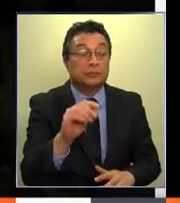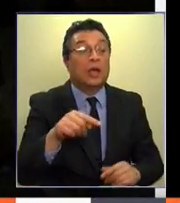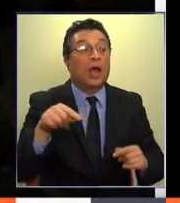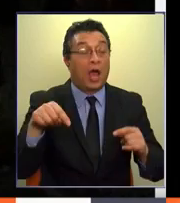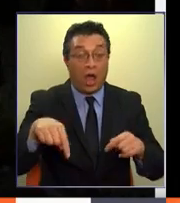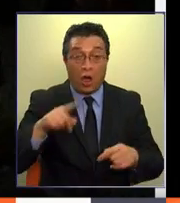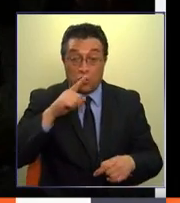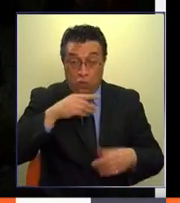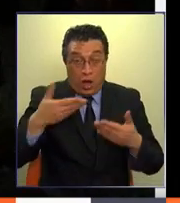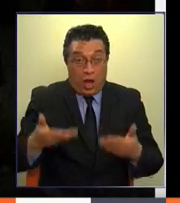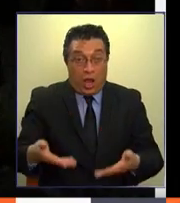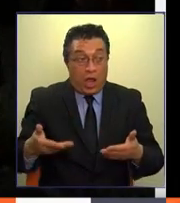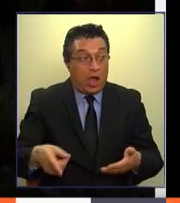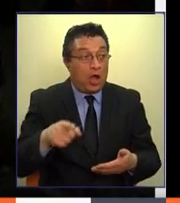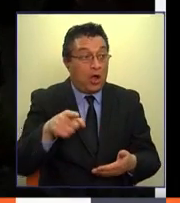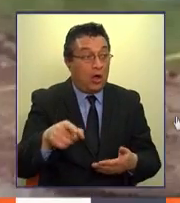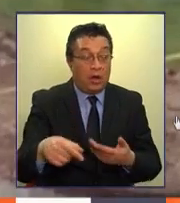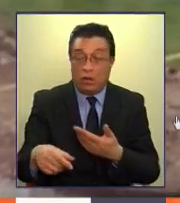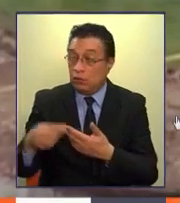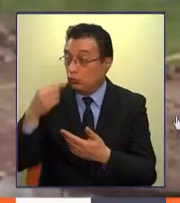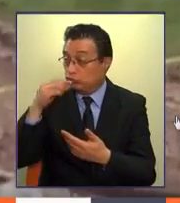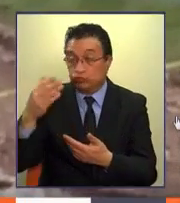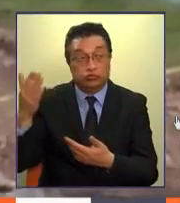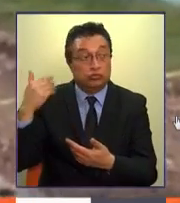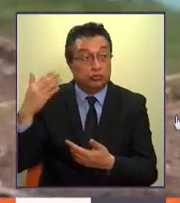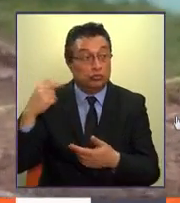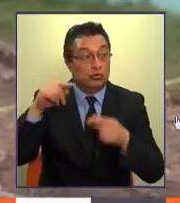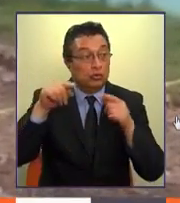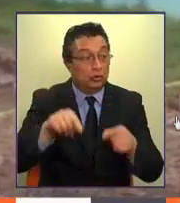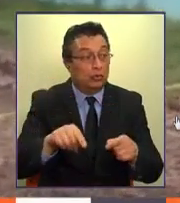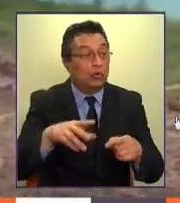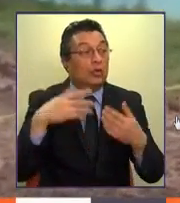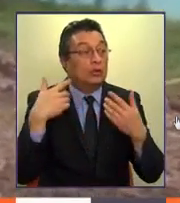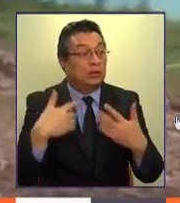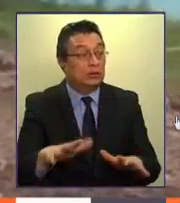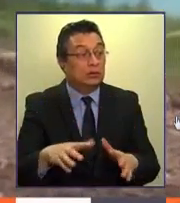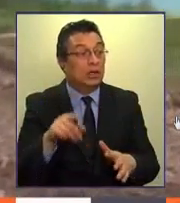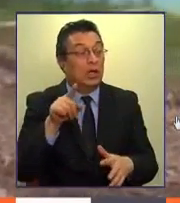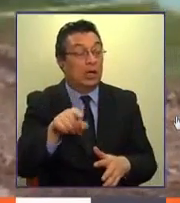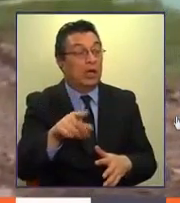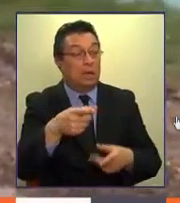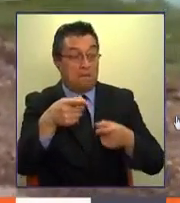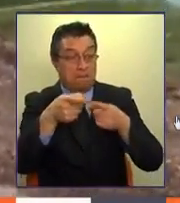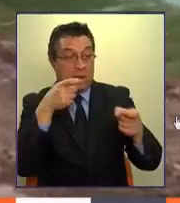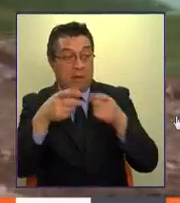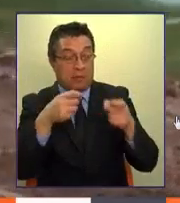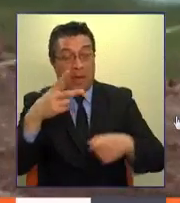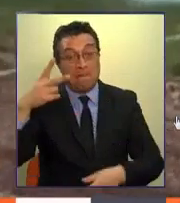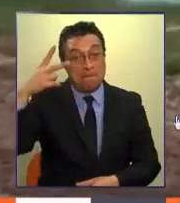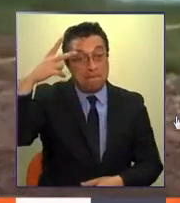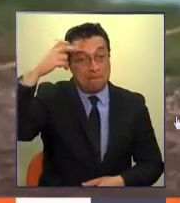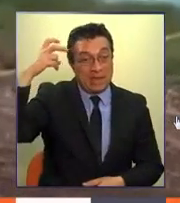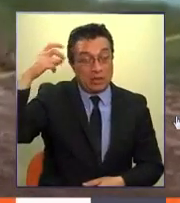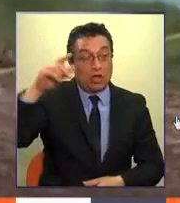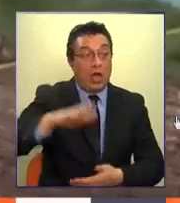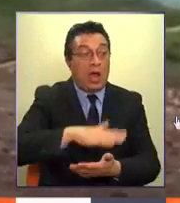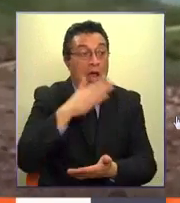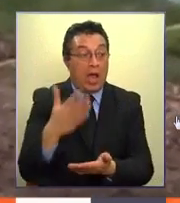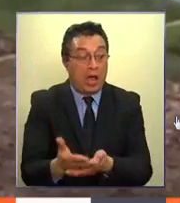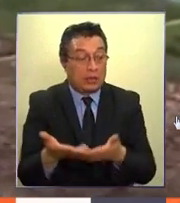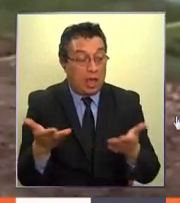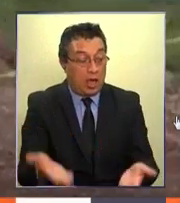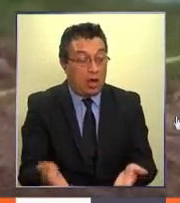de último minuto porque hace pocos instantes se acaba de notificar un tiroteo en México que deja hasta el momento al